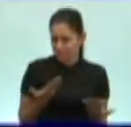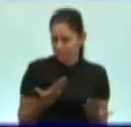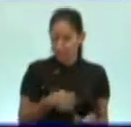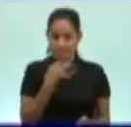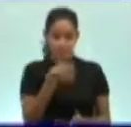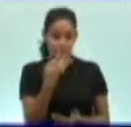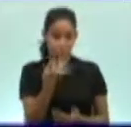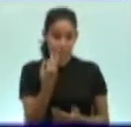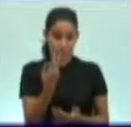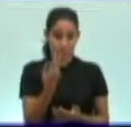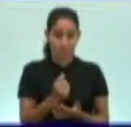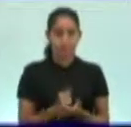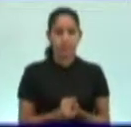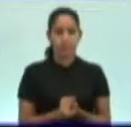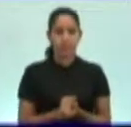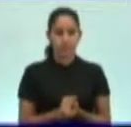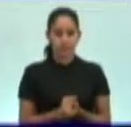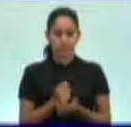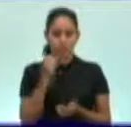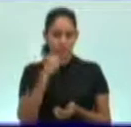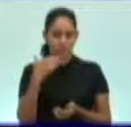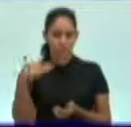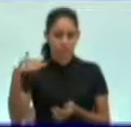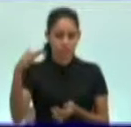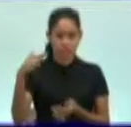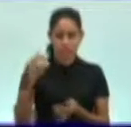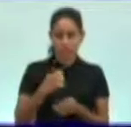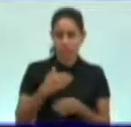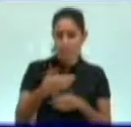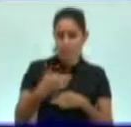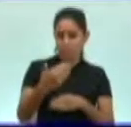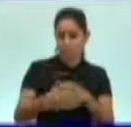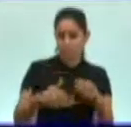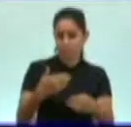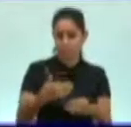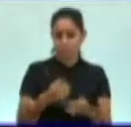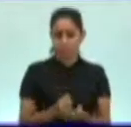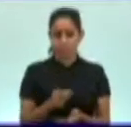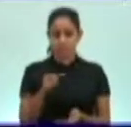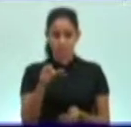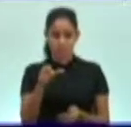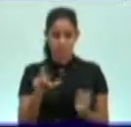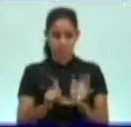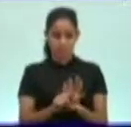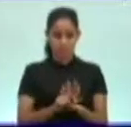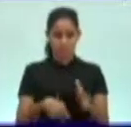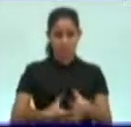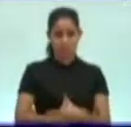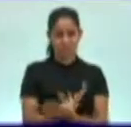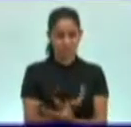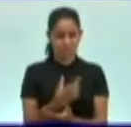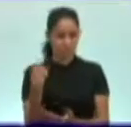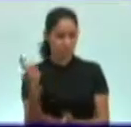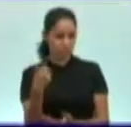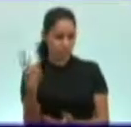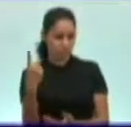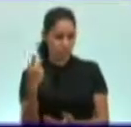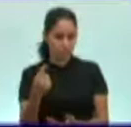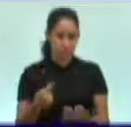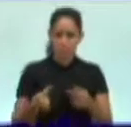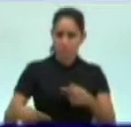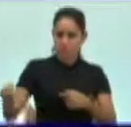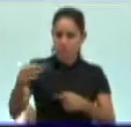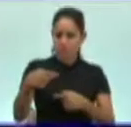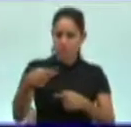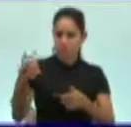darle salida a esta ley de los símbolos nacionales en cada nivel educativo. Y